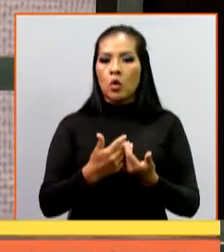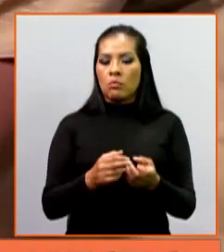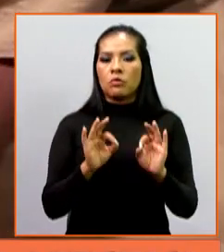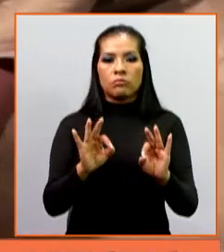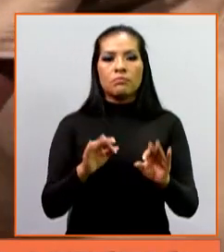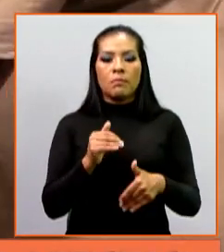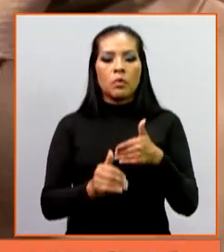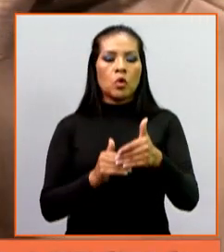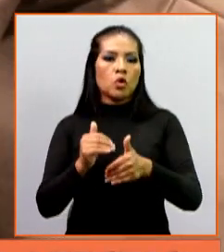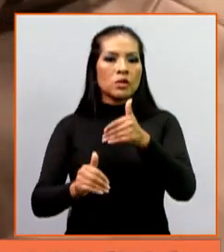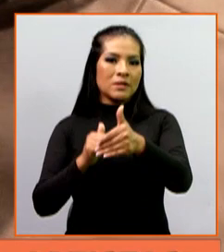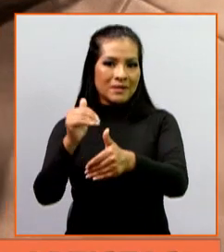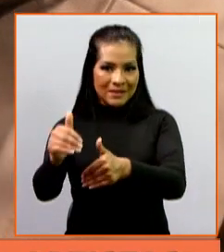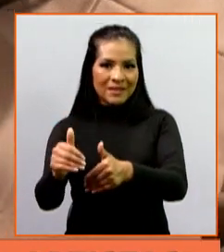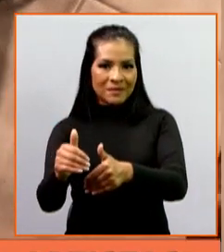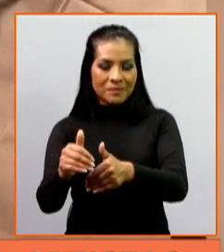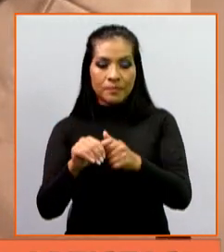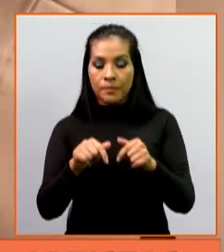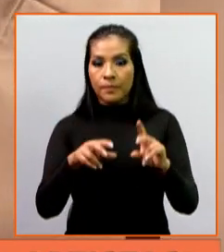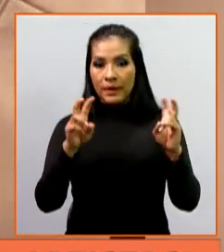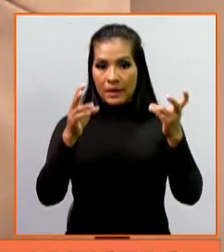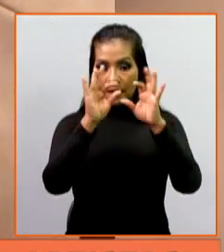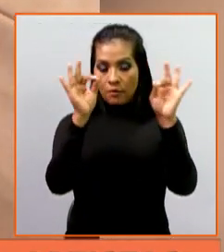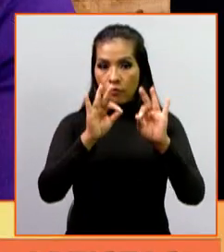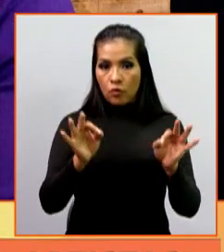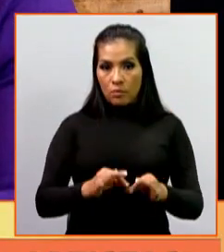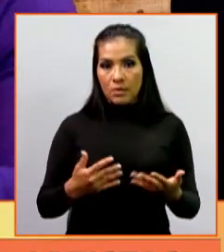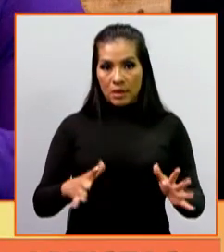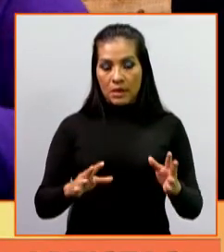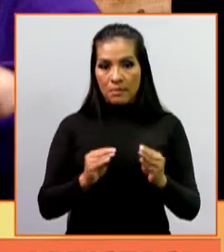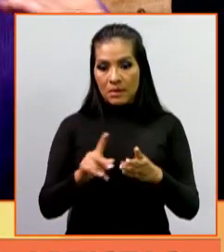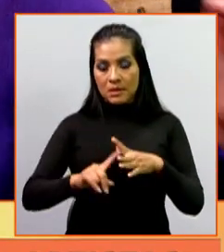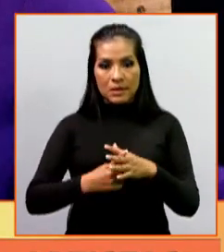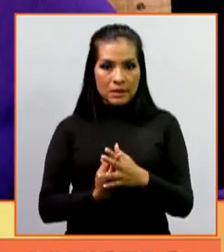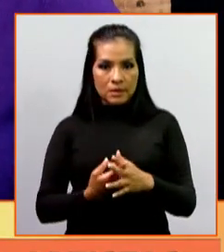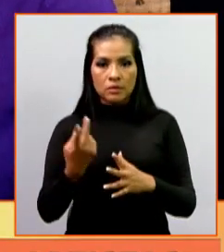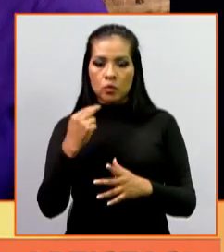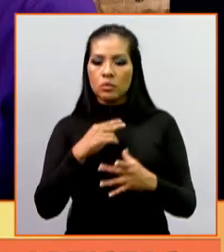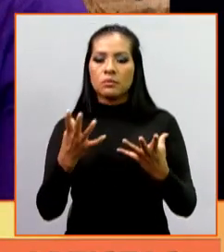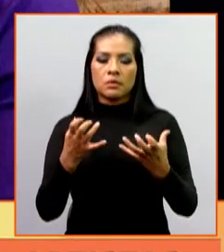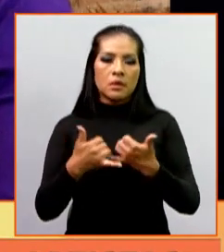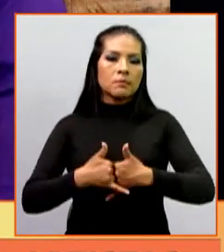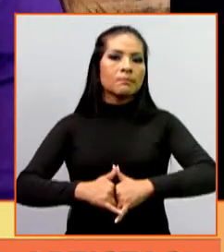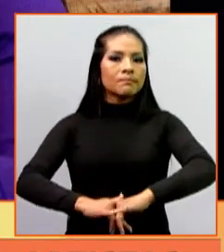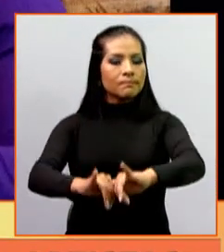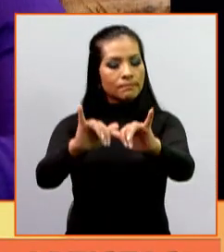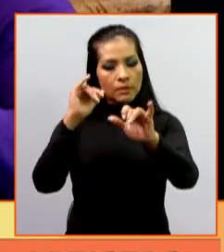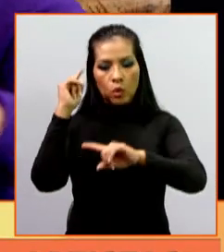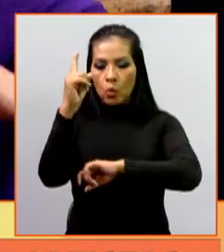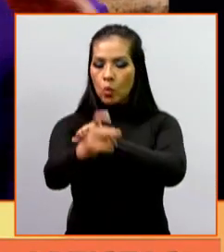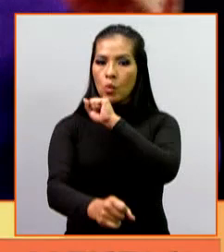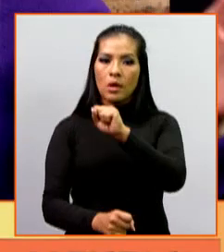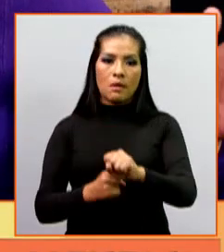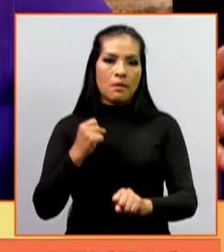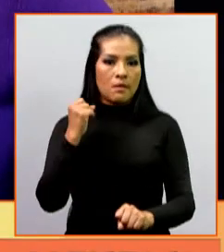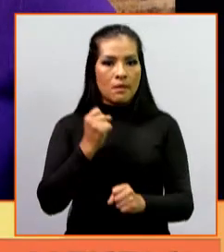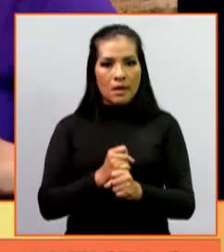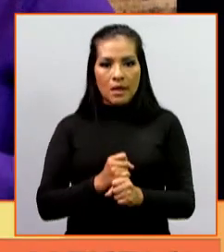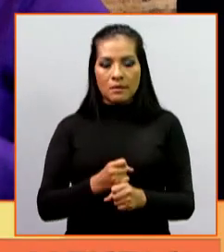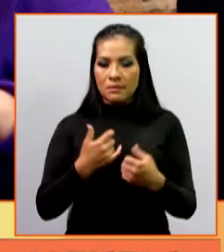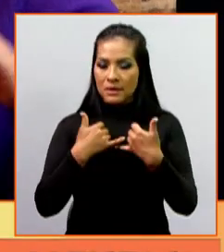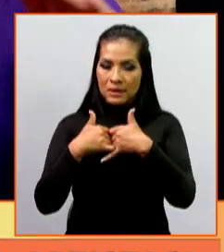¿no? Claro. Entonces, este formato que se está iniciando quisiéramos mantenerlo durante todo el año y tener esta